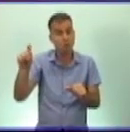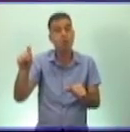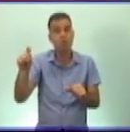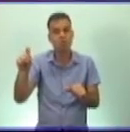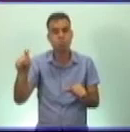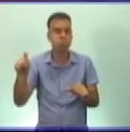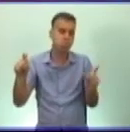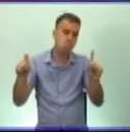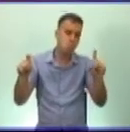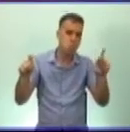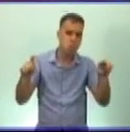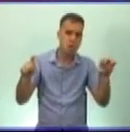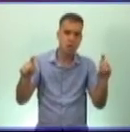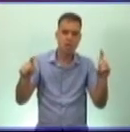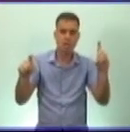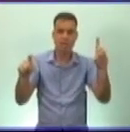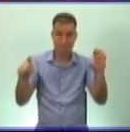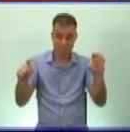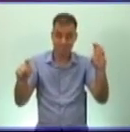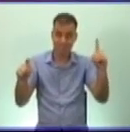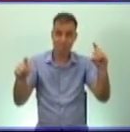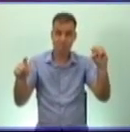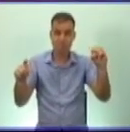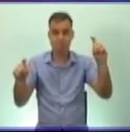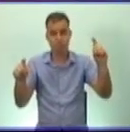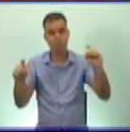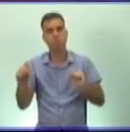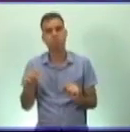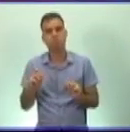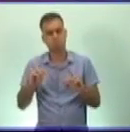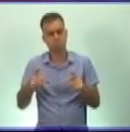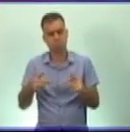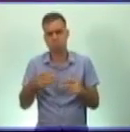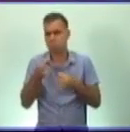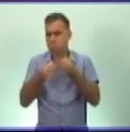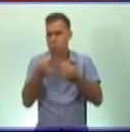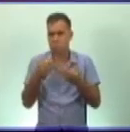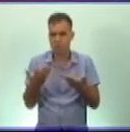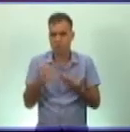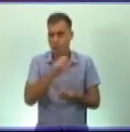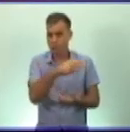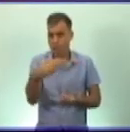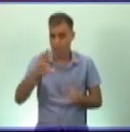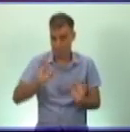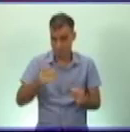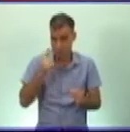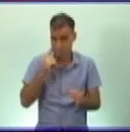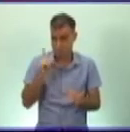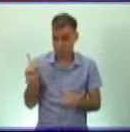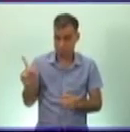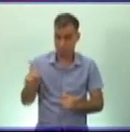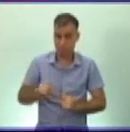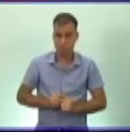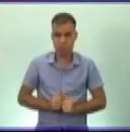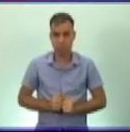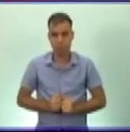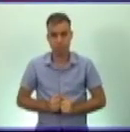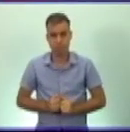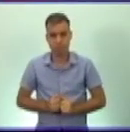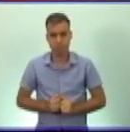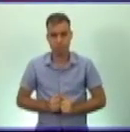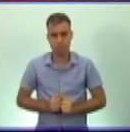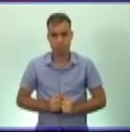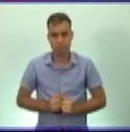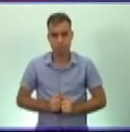reacción es no redox. Entonces retomemos nuevamente la ecuación química que teníamos al inicio y que estábamos